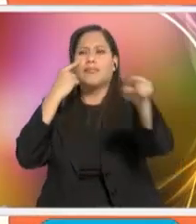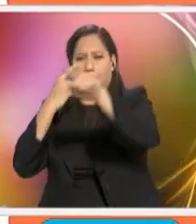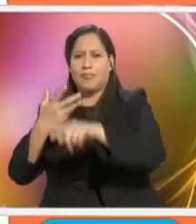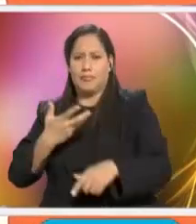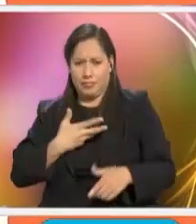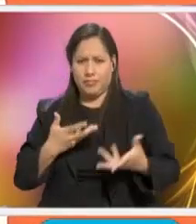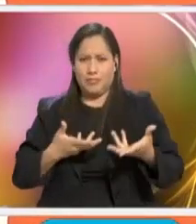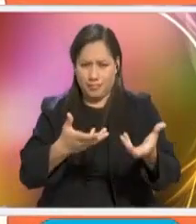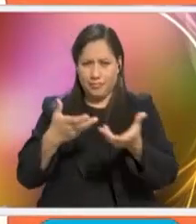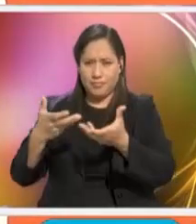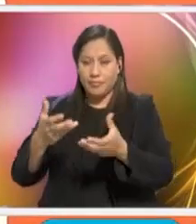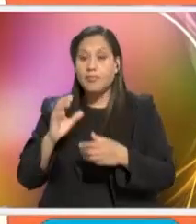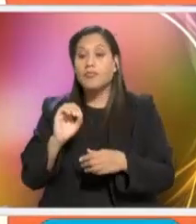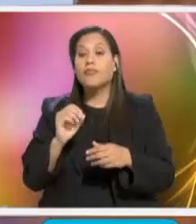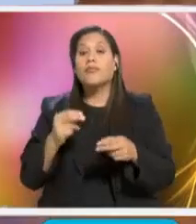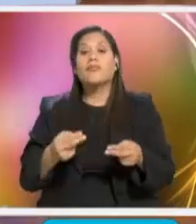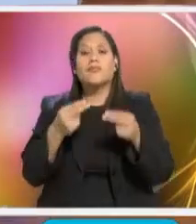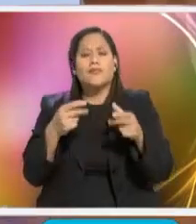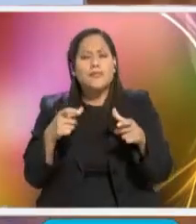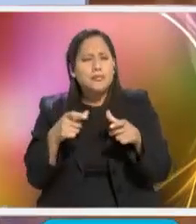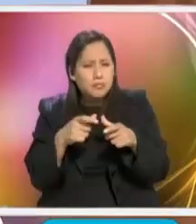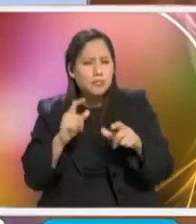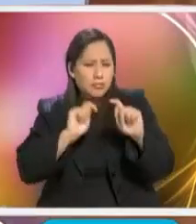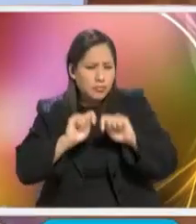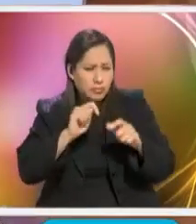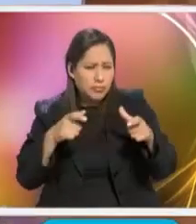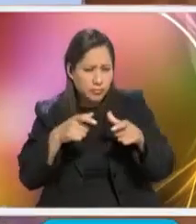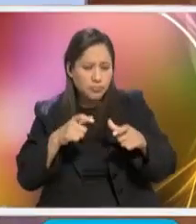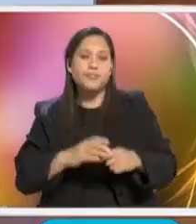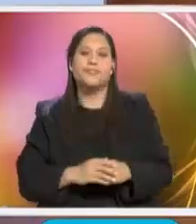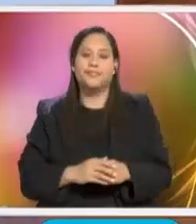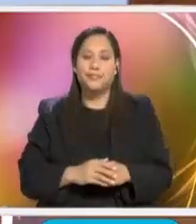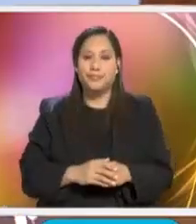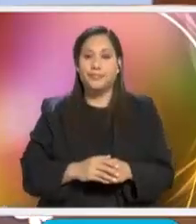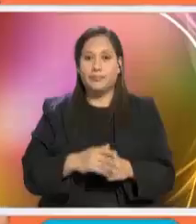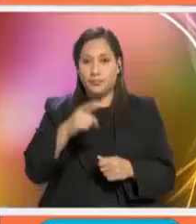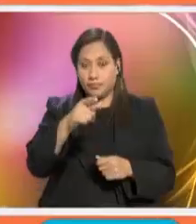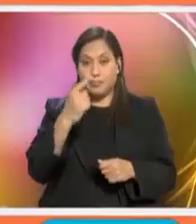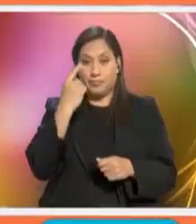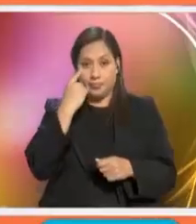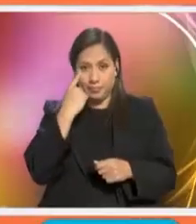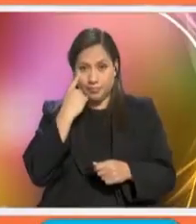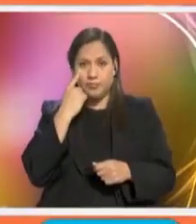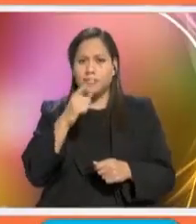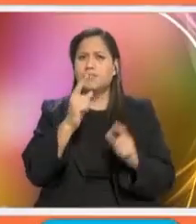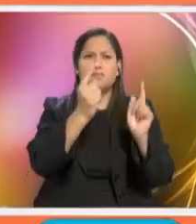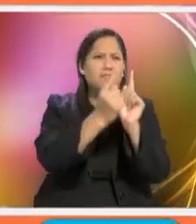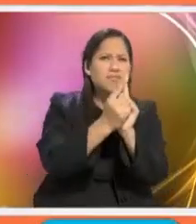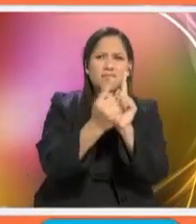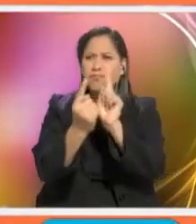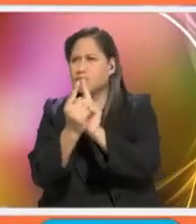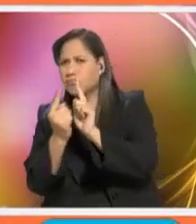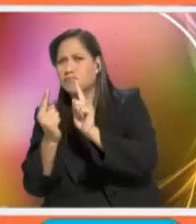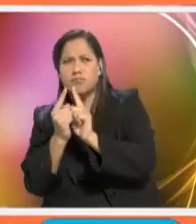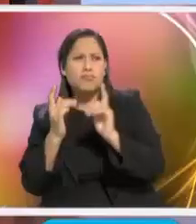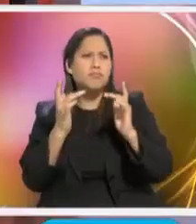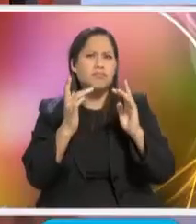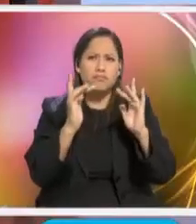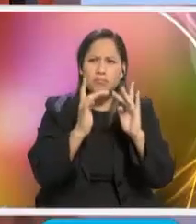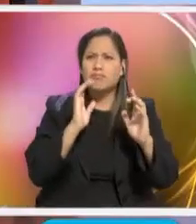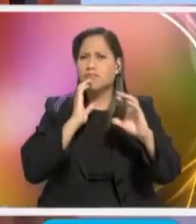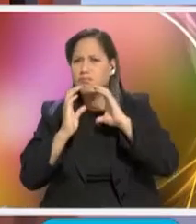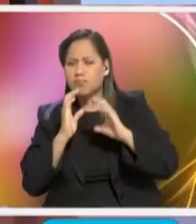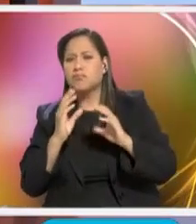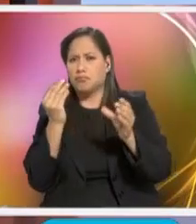de lo que es los microempresarios, los emprendedores. Okay. Entonces, pues tengo mucho contacto con ellos, trabajamos, damos